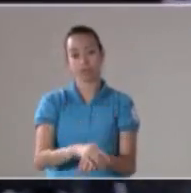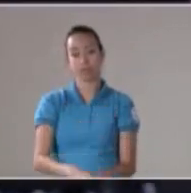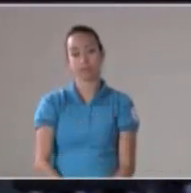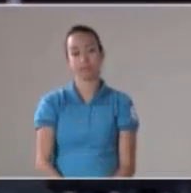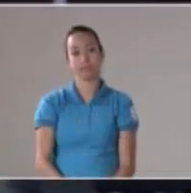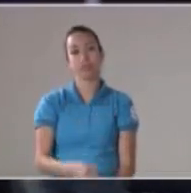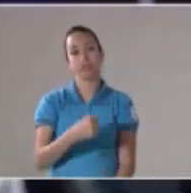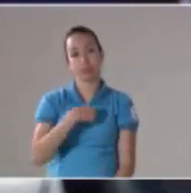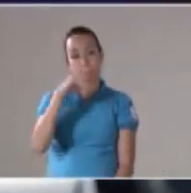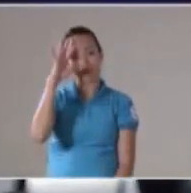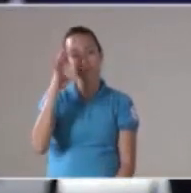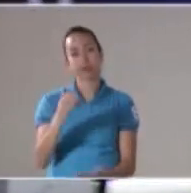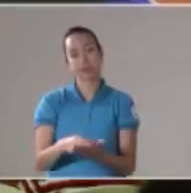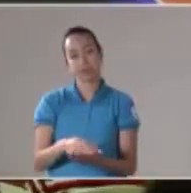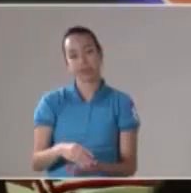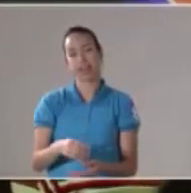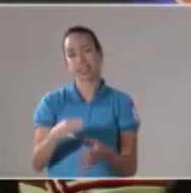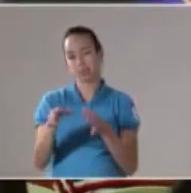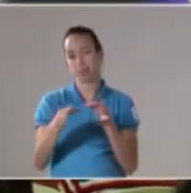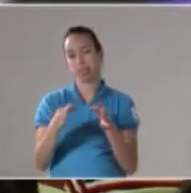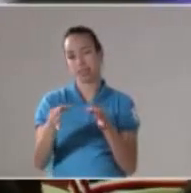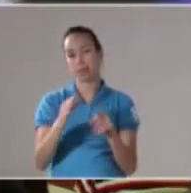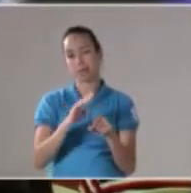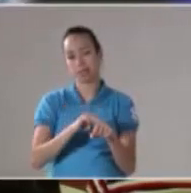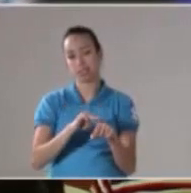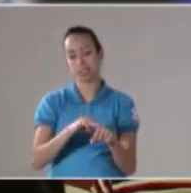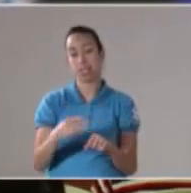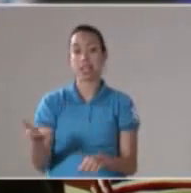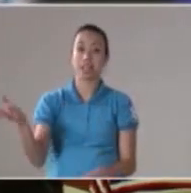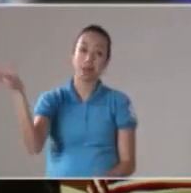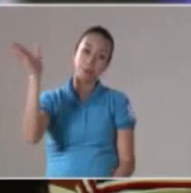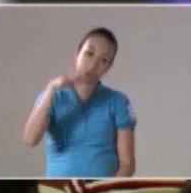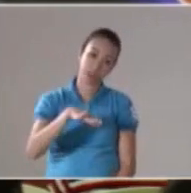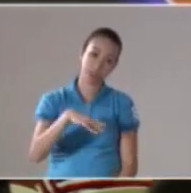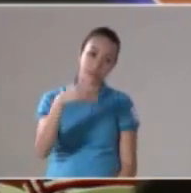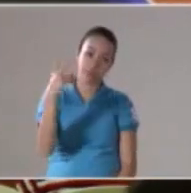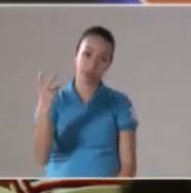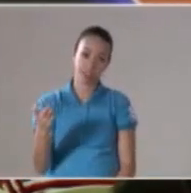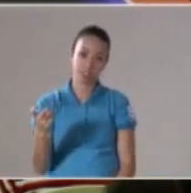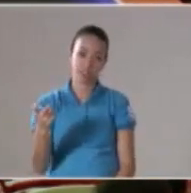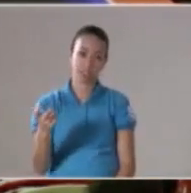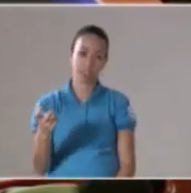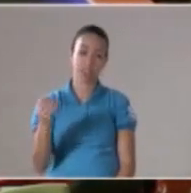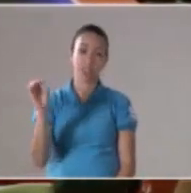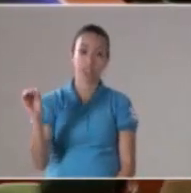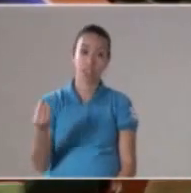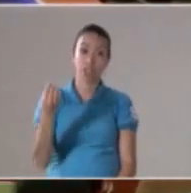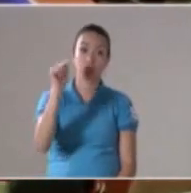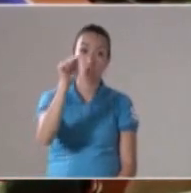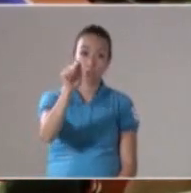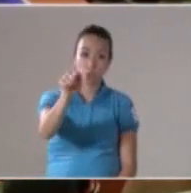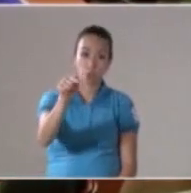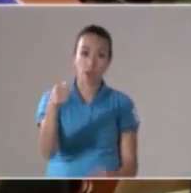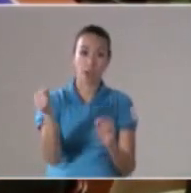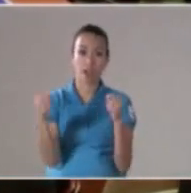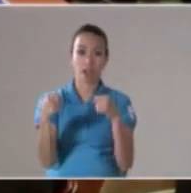Yo creo que ya me estoy dando a entender. La próxima vez que hagas algo,